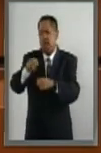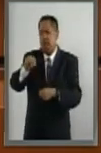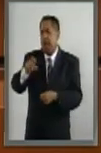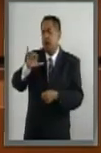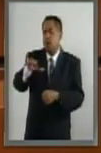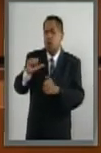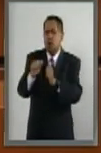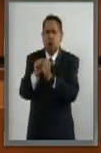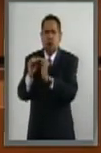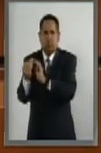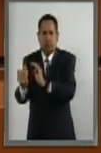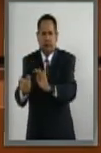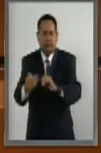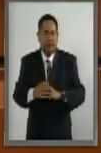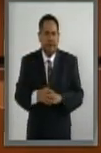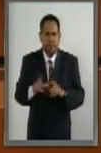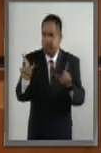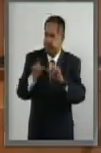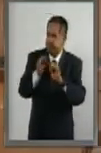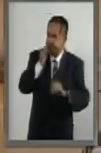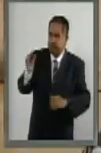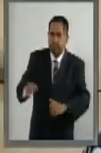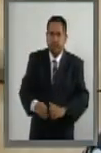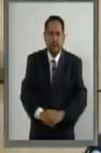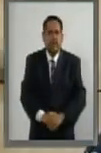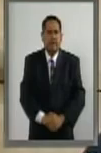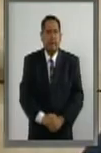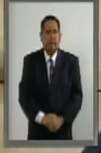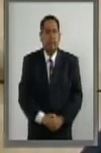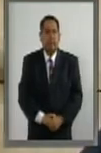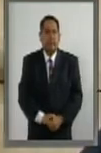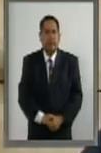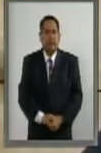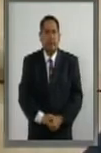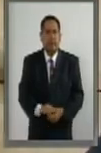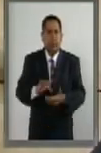y en las concurrencias. Es cuanto. Gracias, senadora.